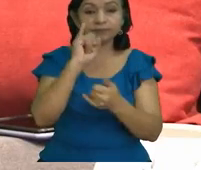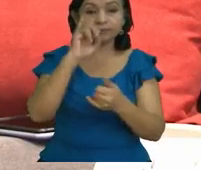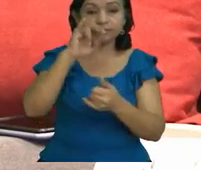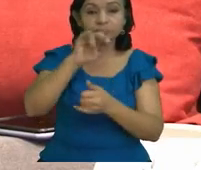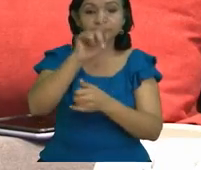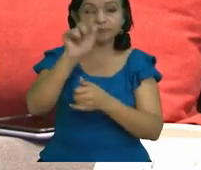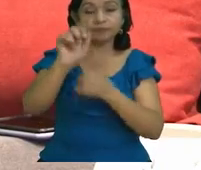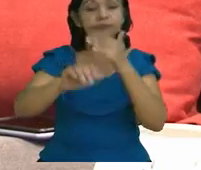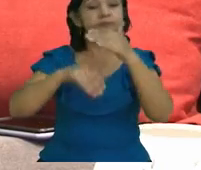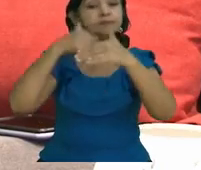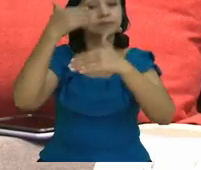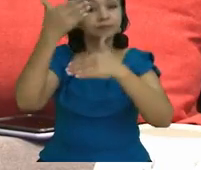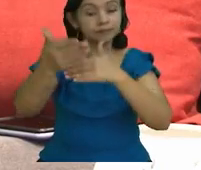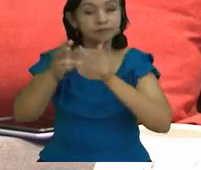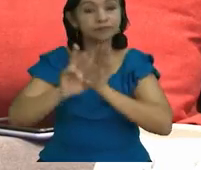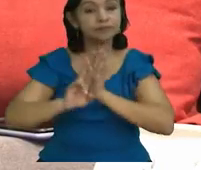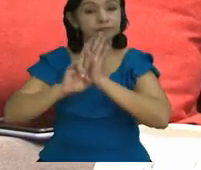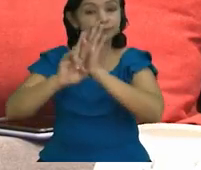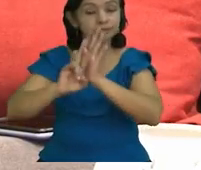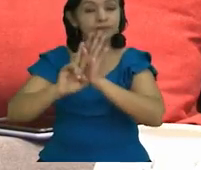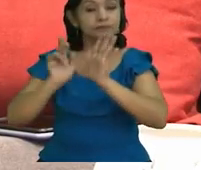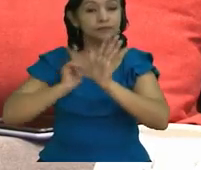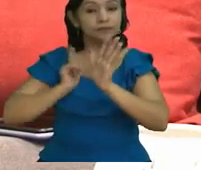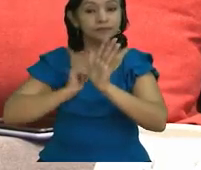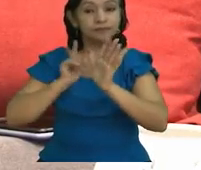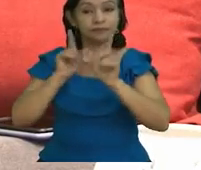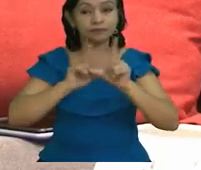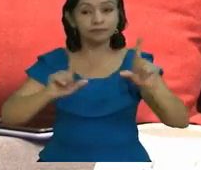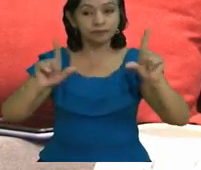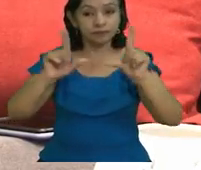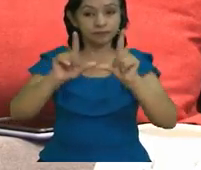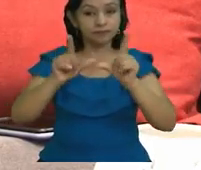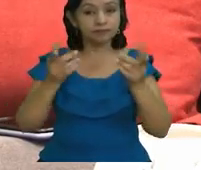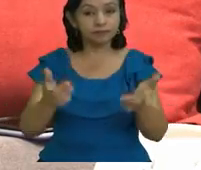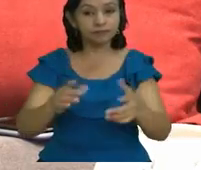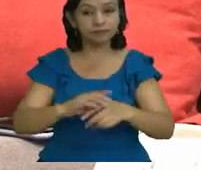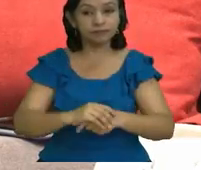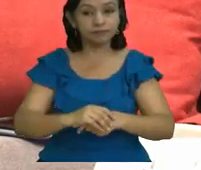después esos resultados, o los resultados que obtenemos ahí ya lo meramente